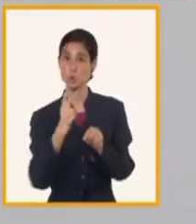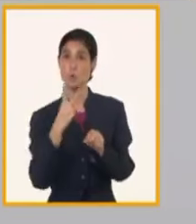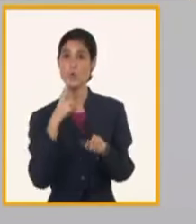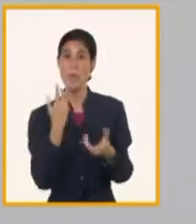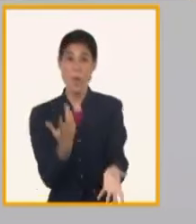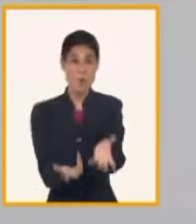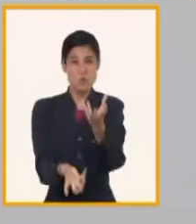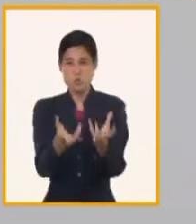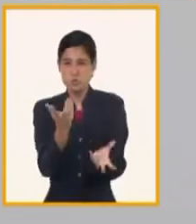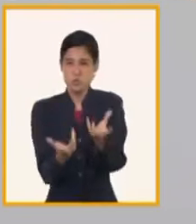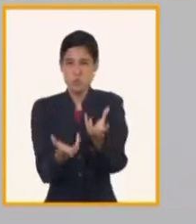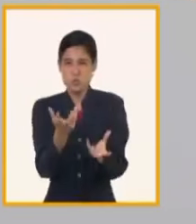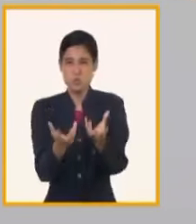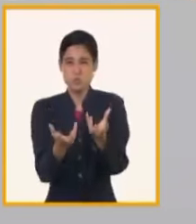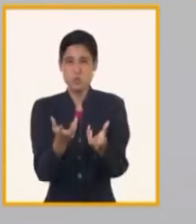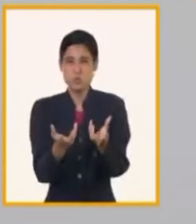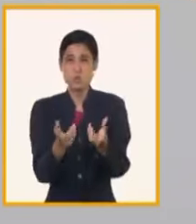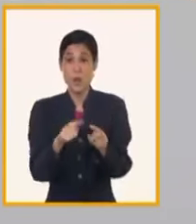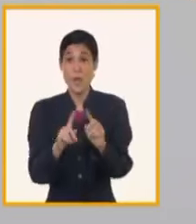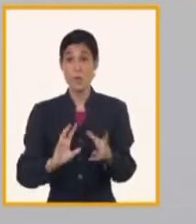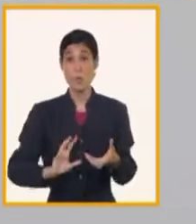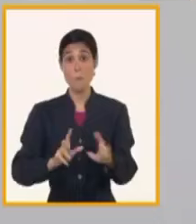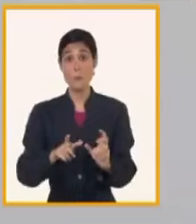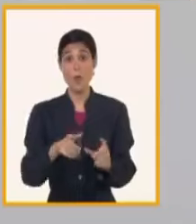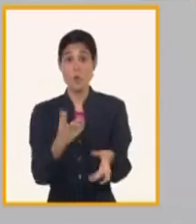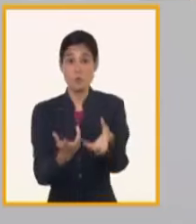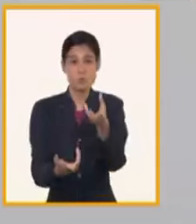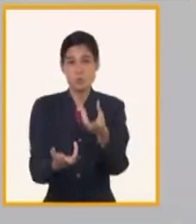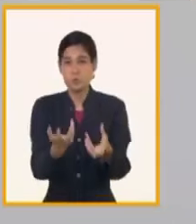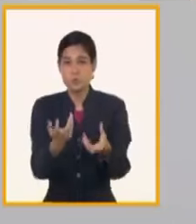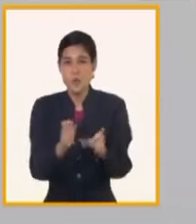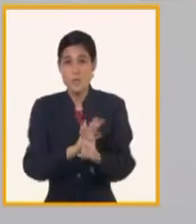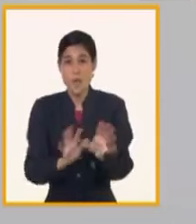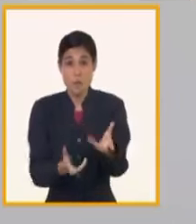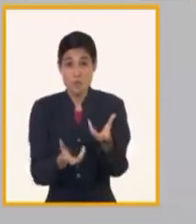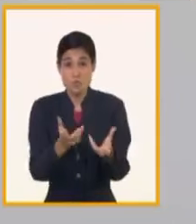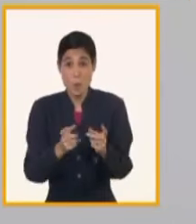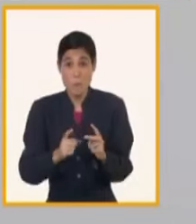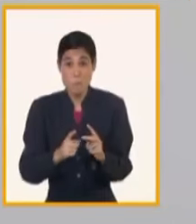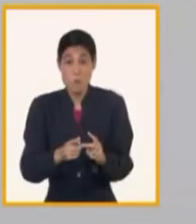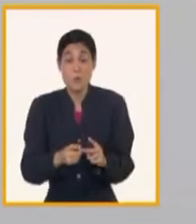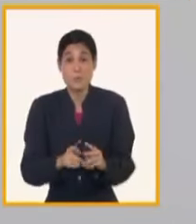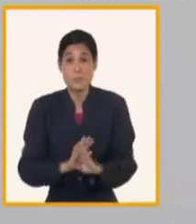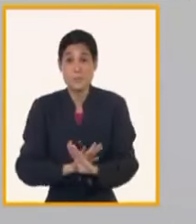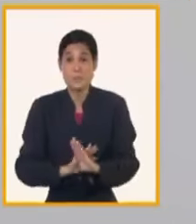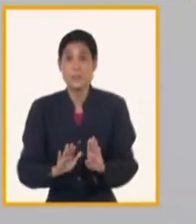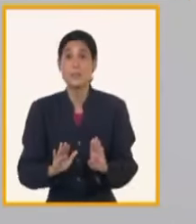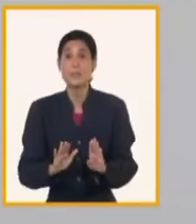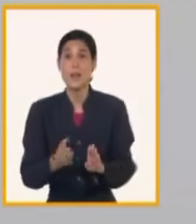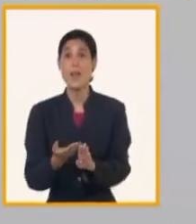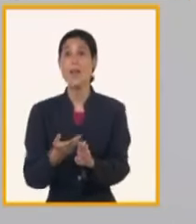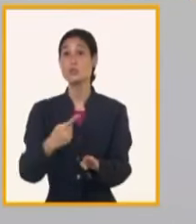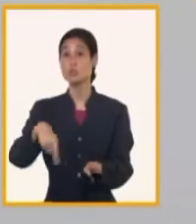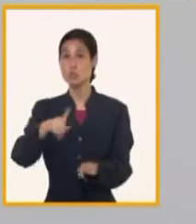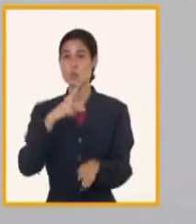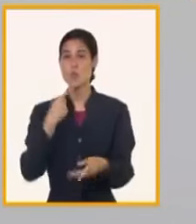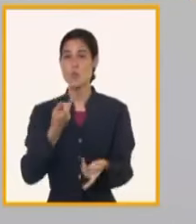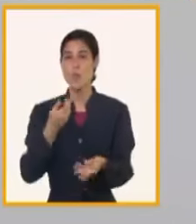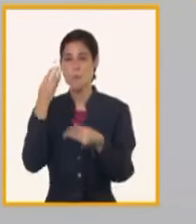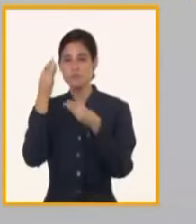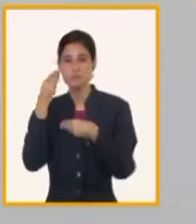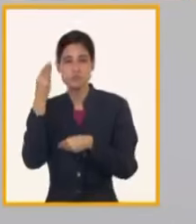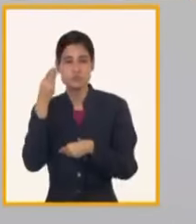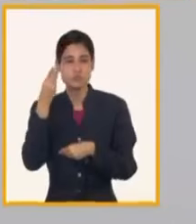se bajó la Caldera se demostró que era necesario adás estábamos seguros con todos los análisis que hicieron todos los compañeros técnicos que